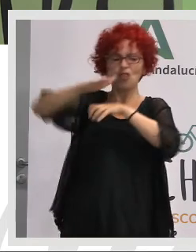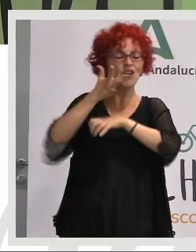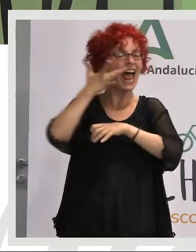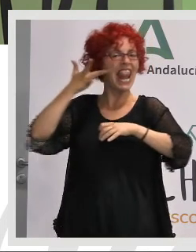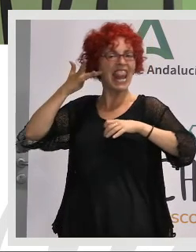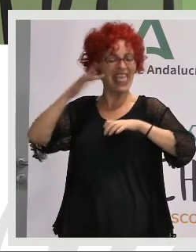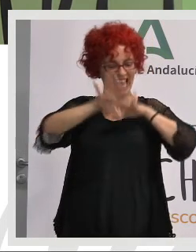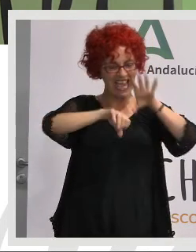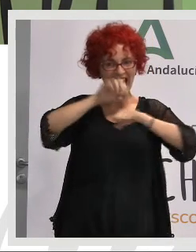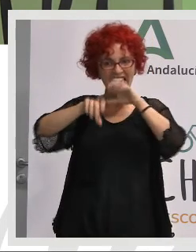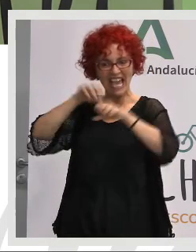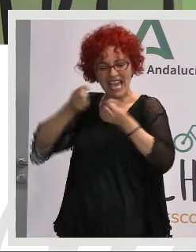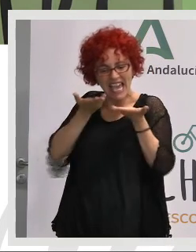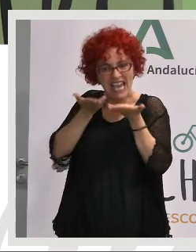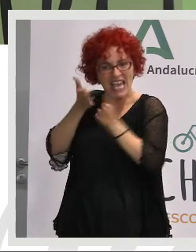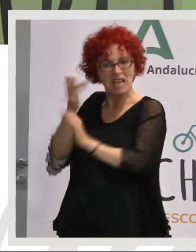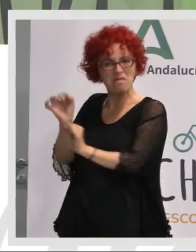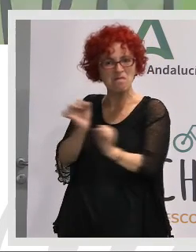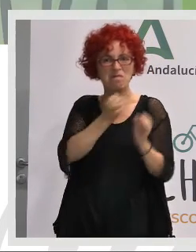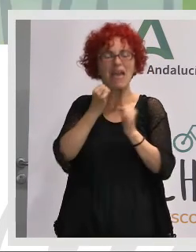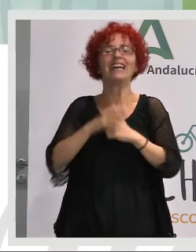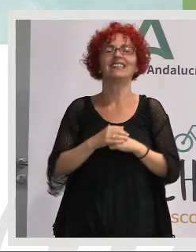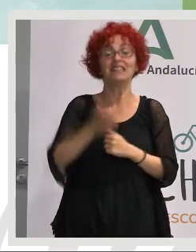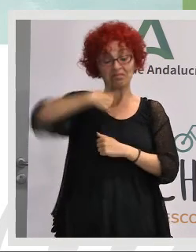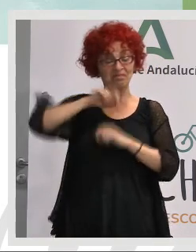conocerlo un poquito mejor con el siguiente vídeo.